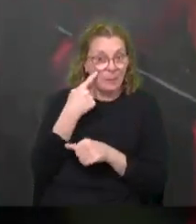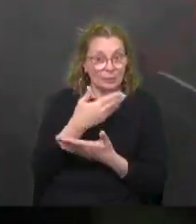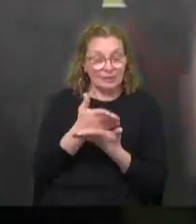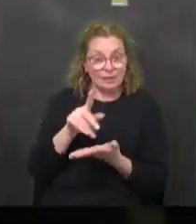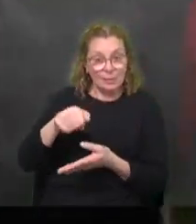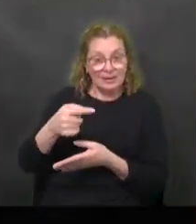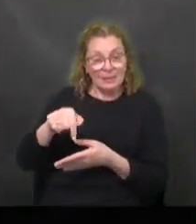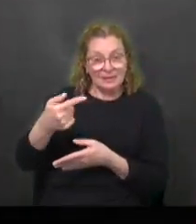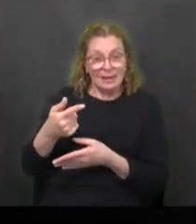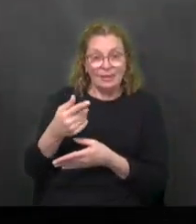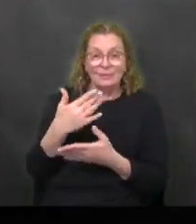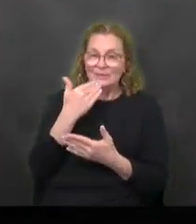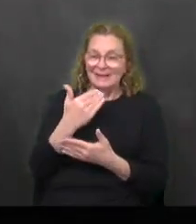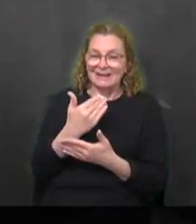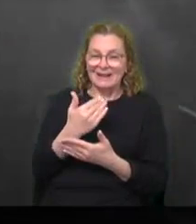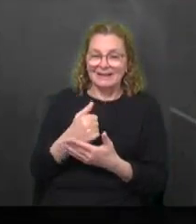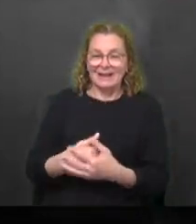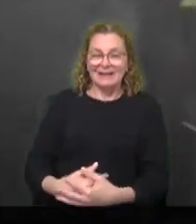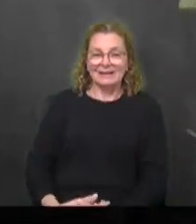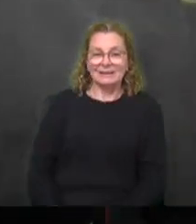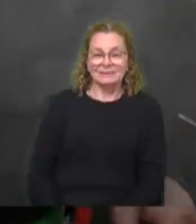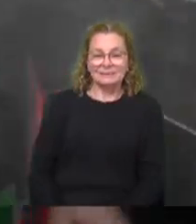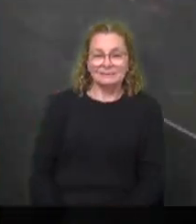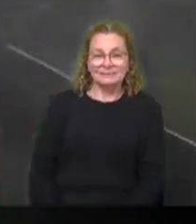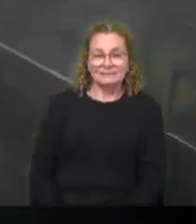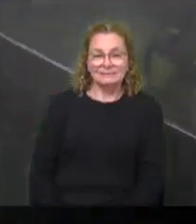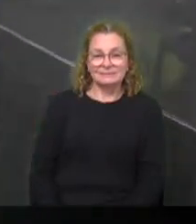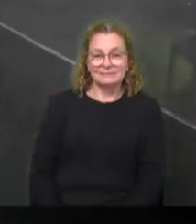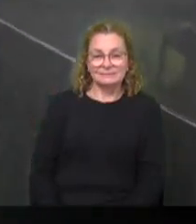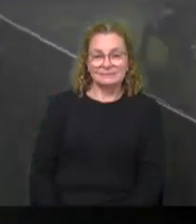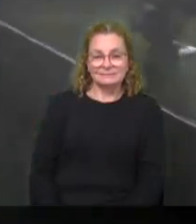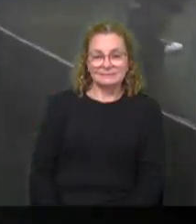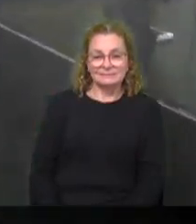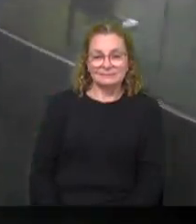mañana y pasado en el Solís. Muchas gracias. Gracias, muchas gracias. Vamos